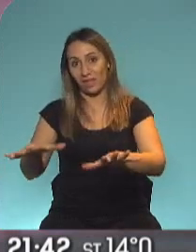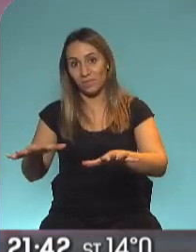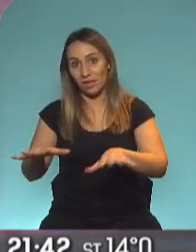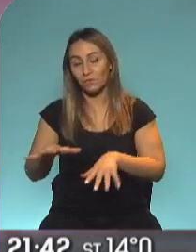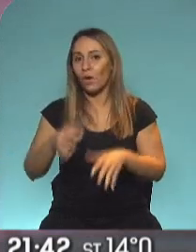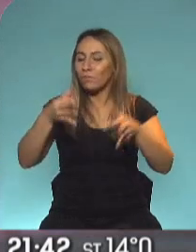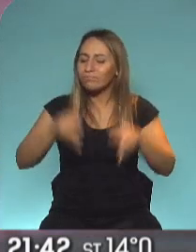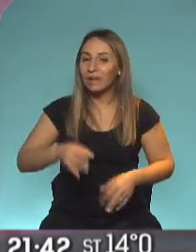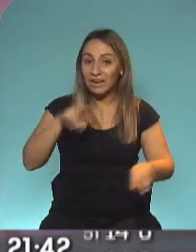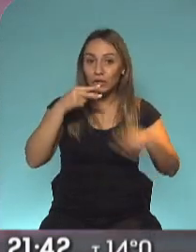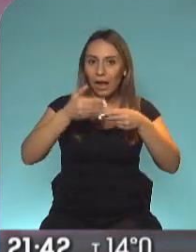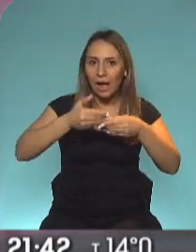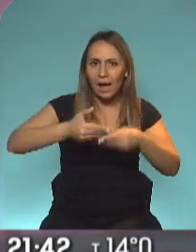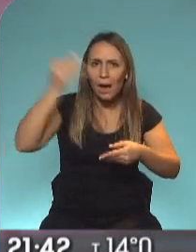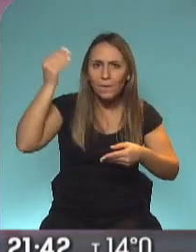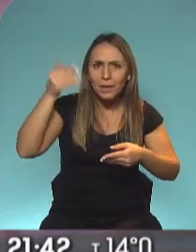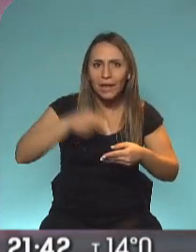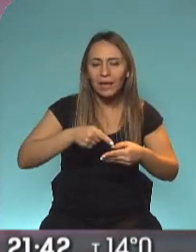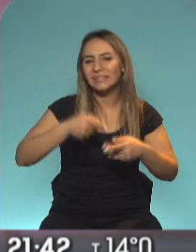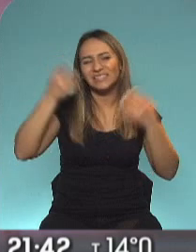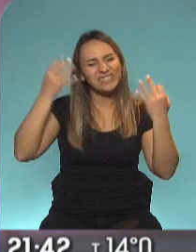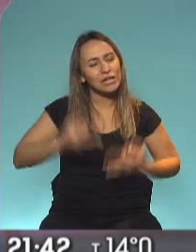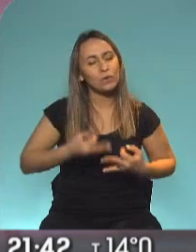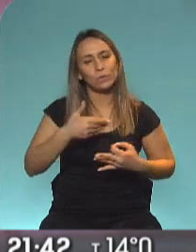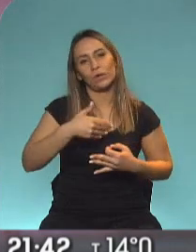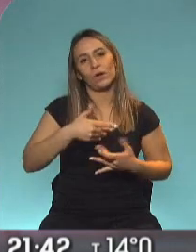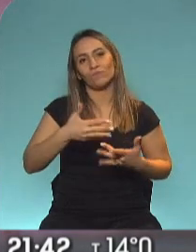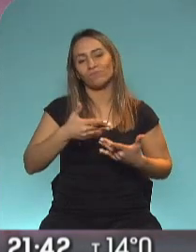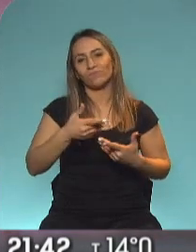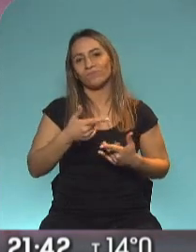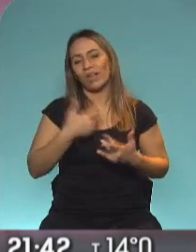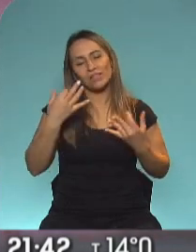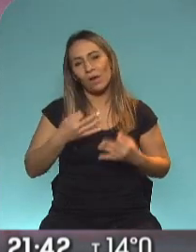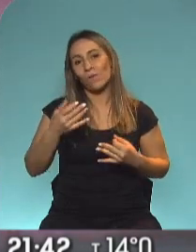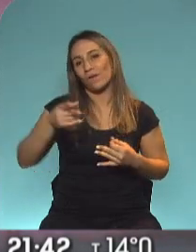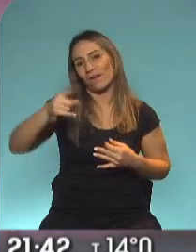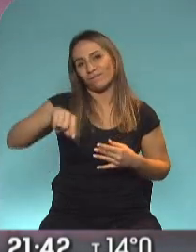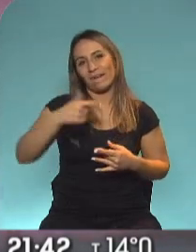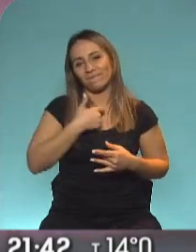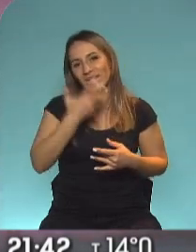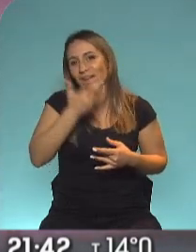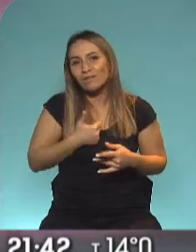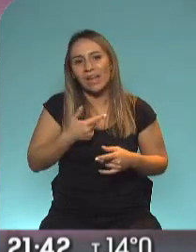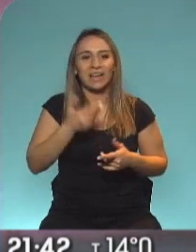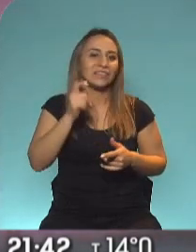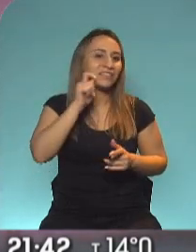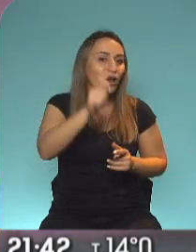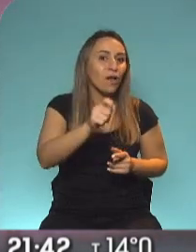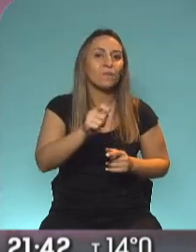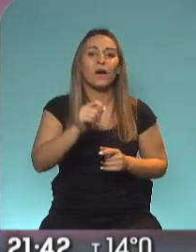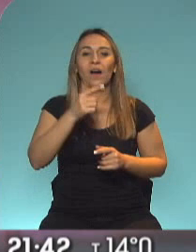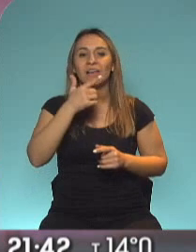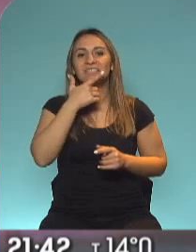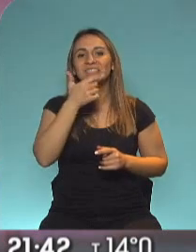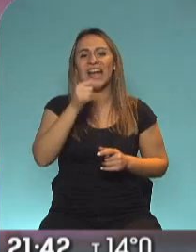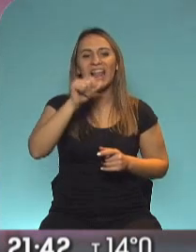justamente cuando el restaurante abre, seguramente uno le gustaría saludarlo como diciéndole Salam Aleiken,